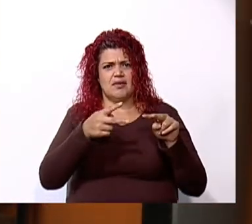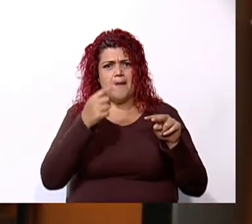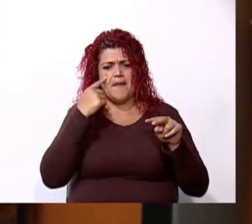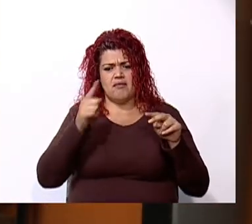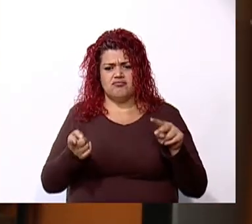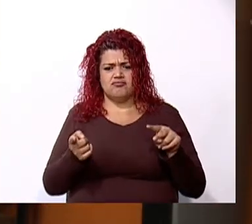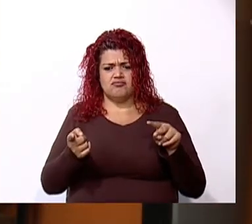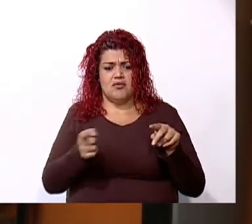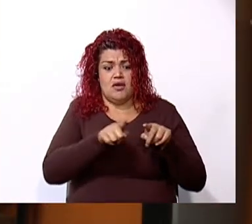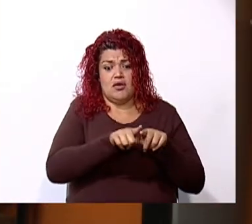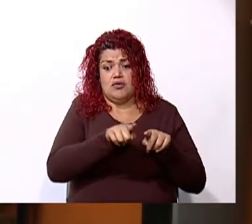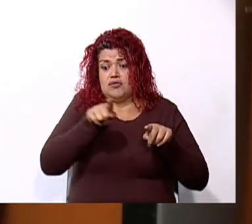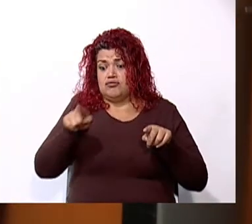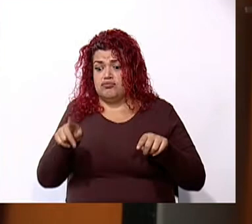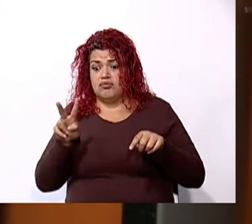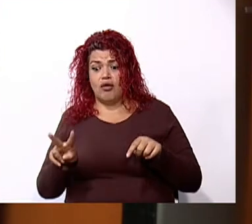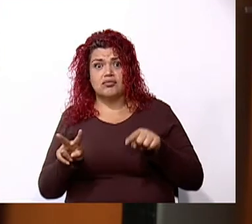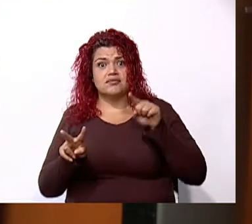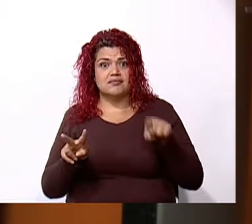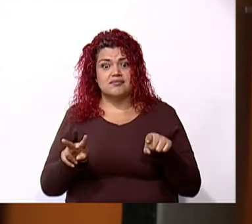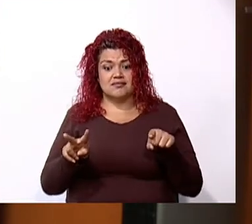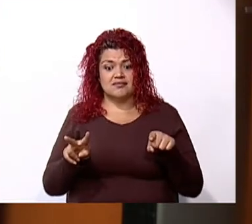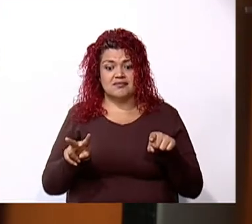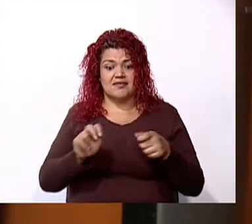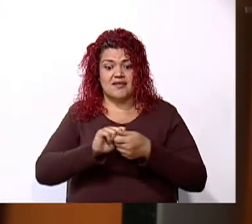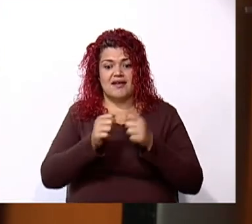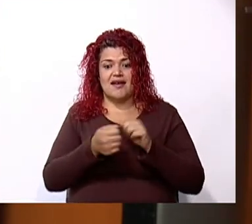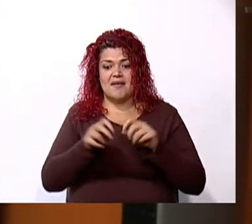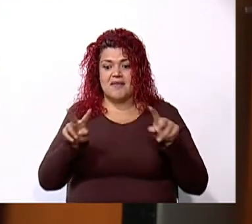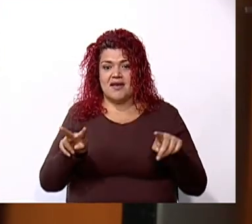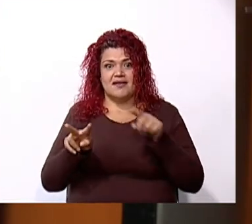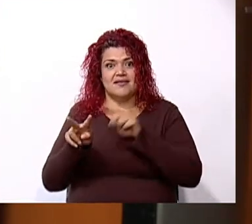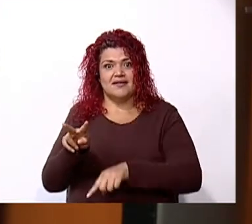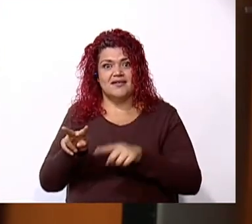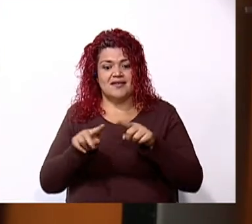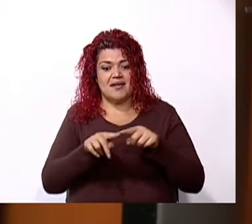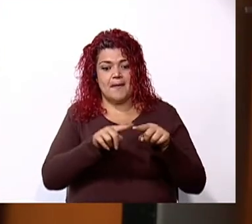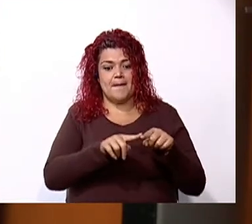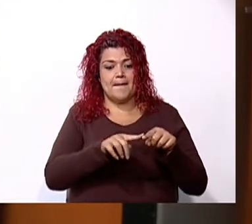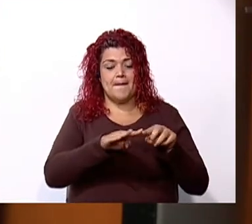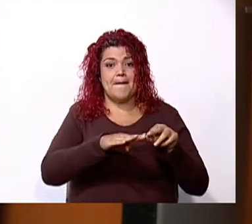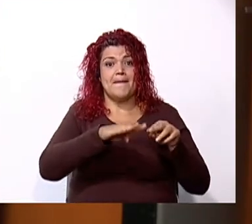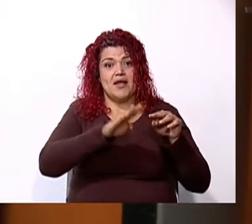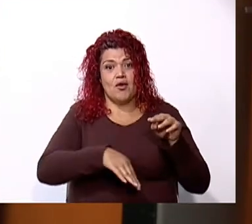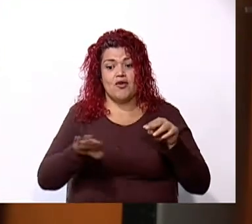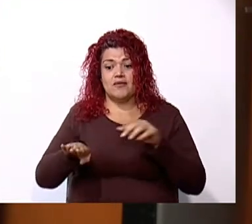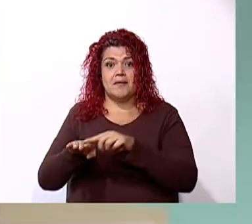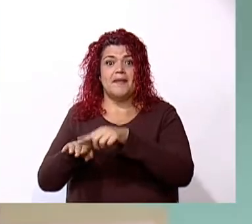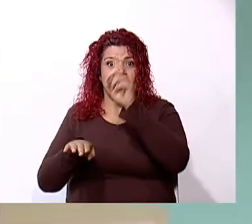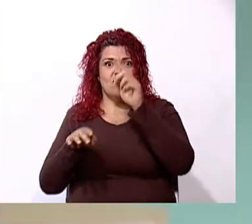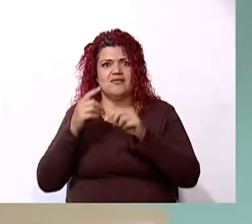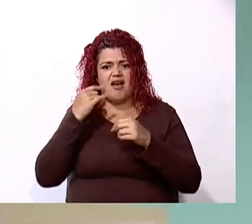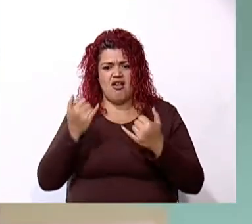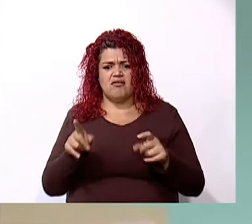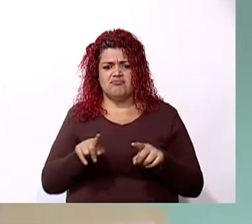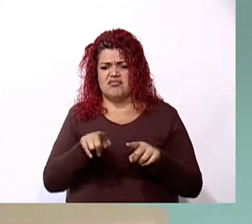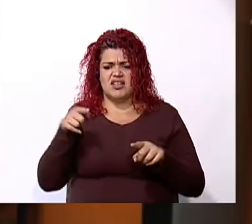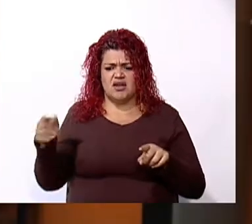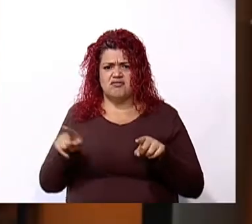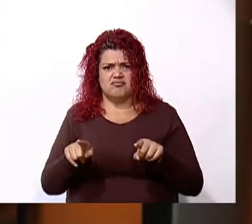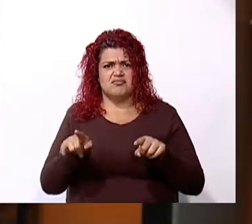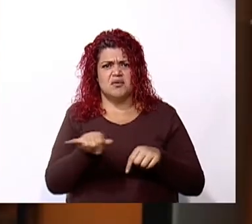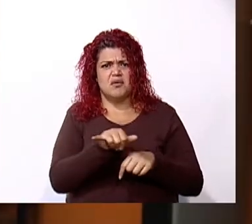este lado hay menor que en este lado. Y si quitamos este aquí, ven, quedan iguales. Vamos de